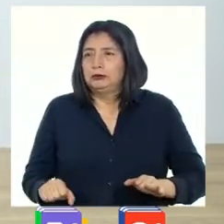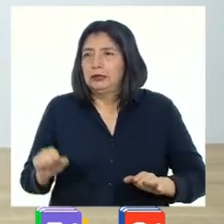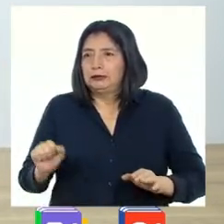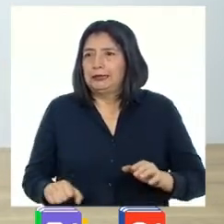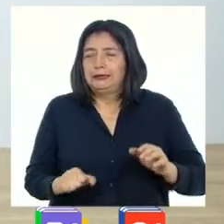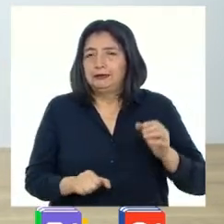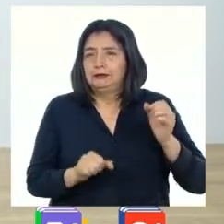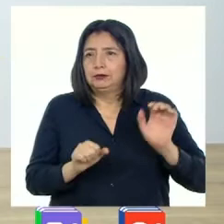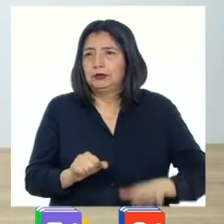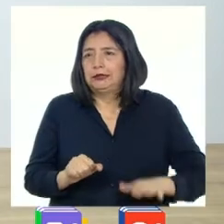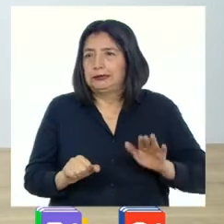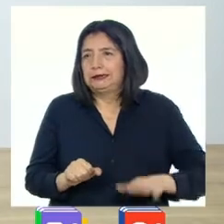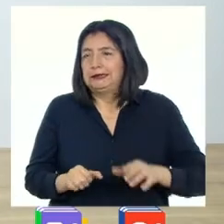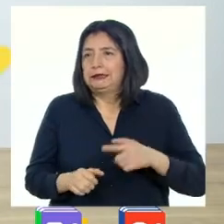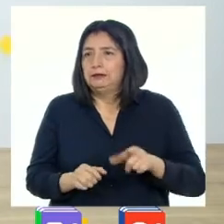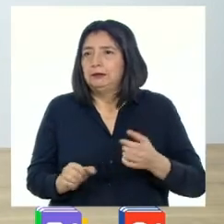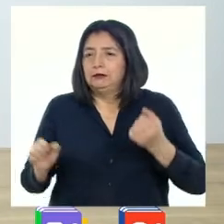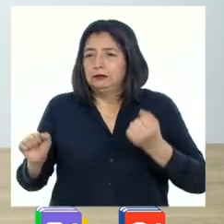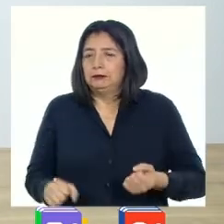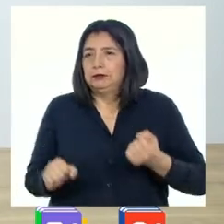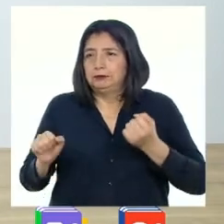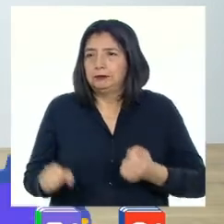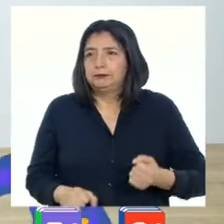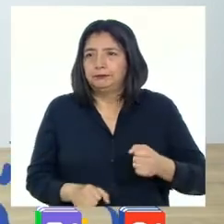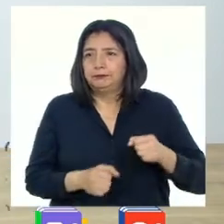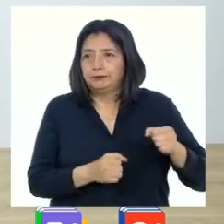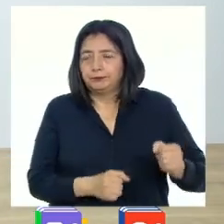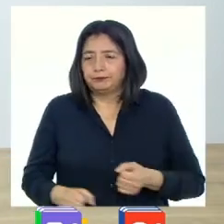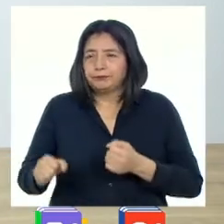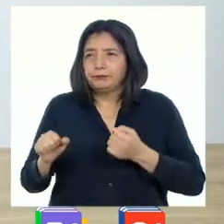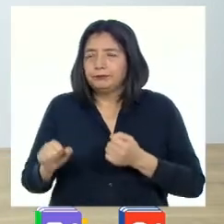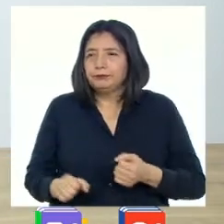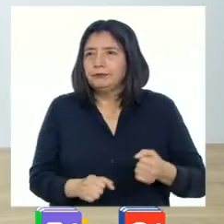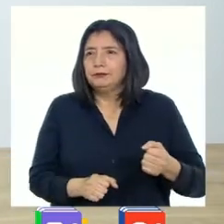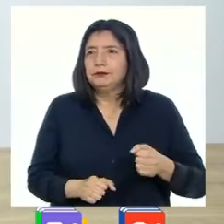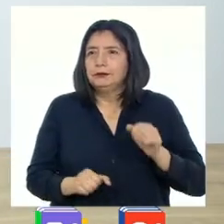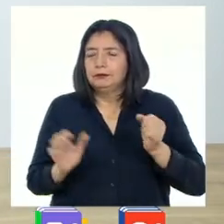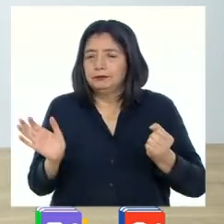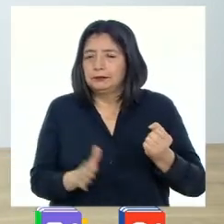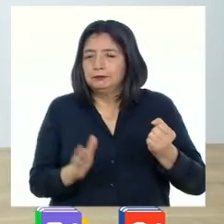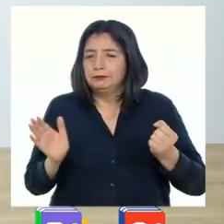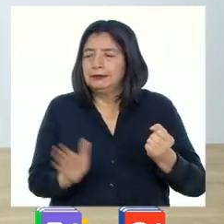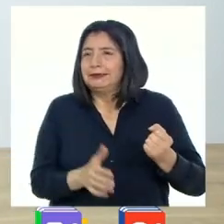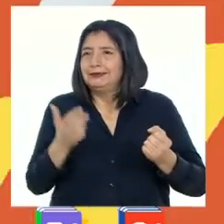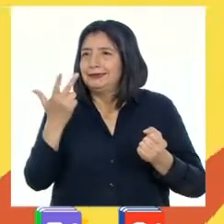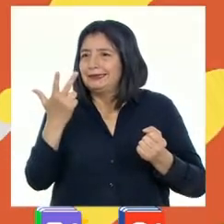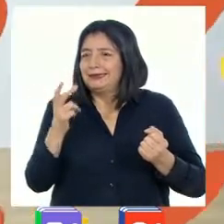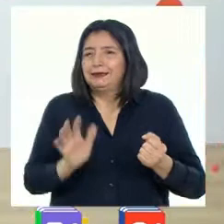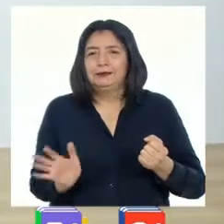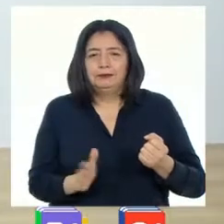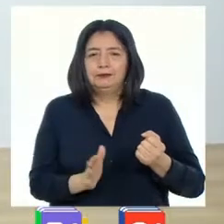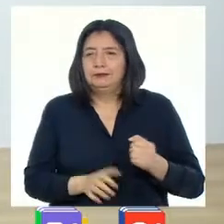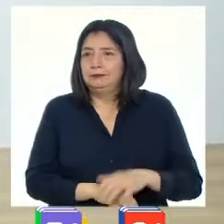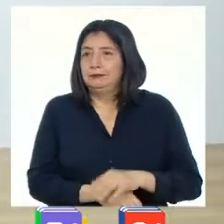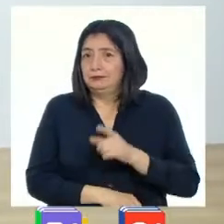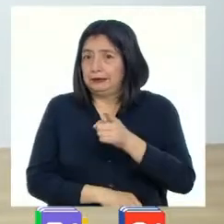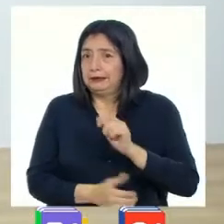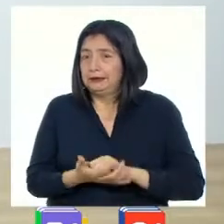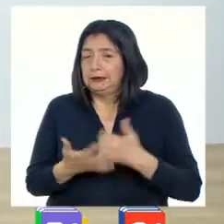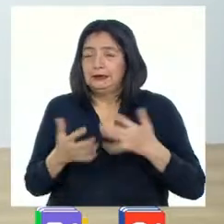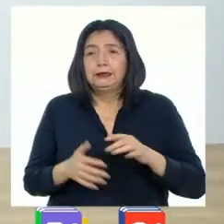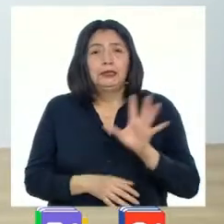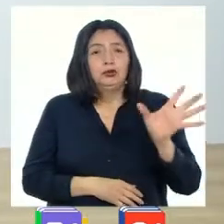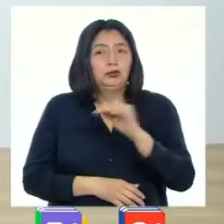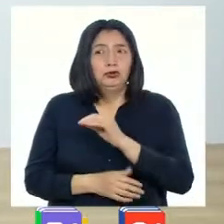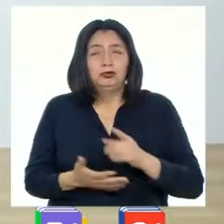clac, dos veces con el pie. Escobillo adentro, escobillo afuera y pego tres veces. ¡Sí! Muy bien, ahora vamos a